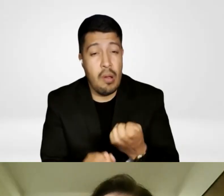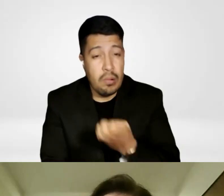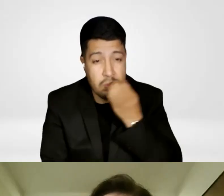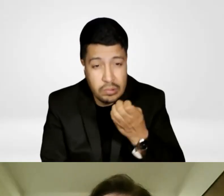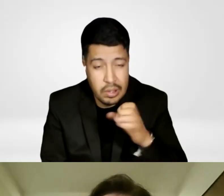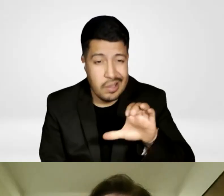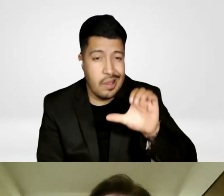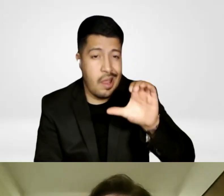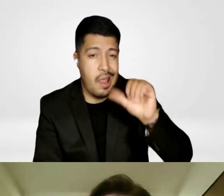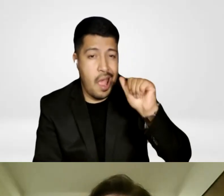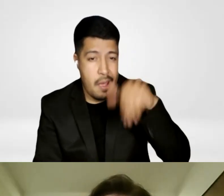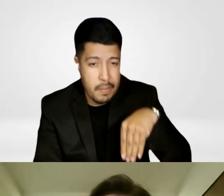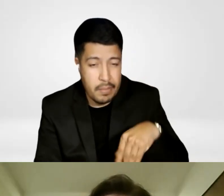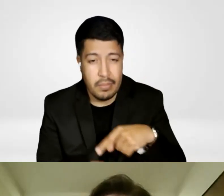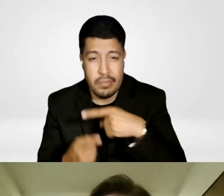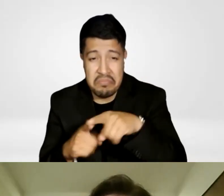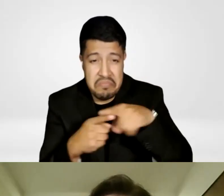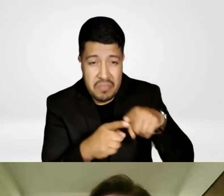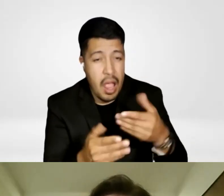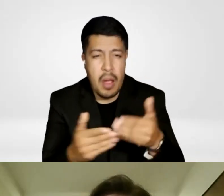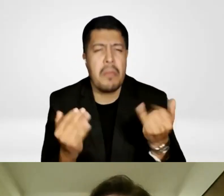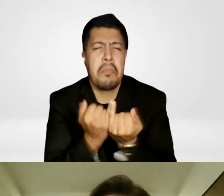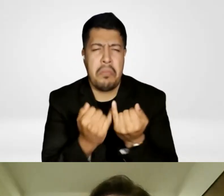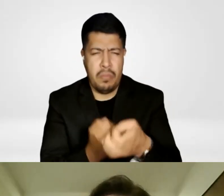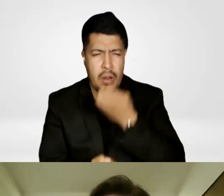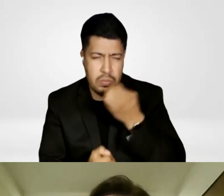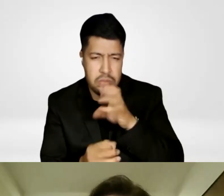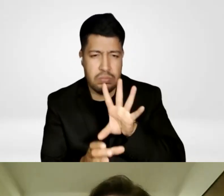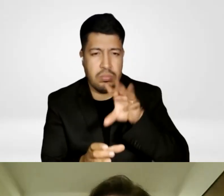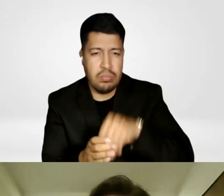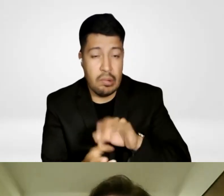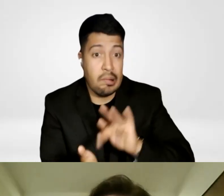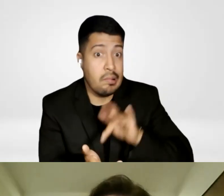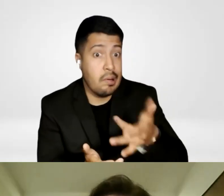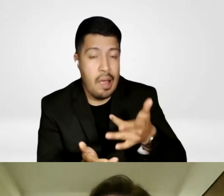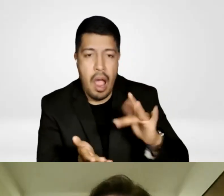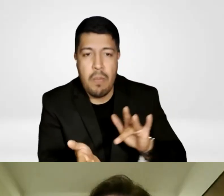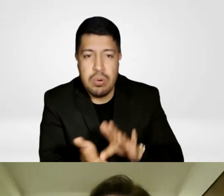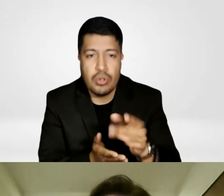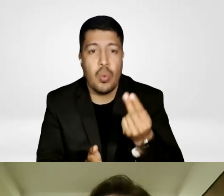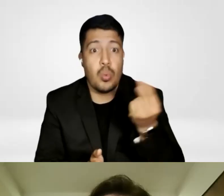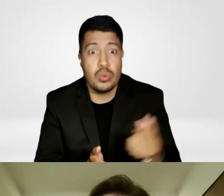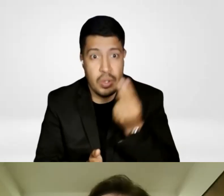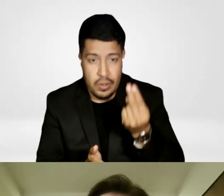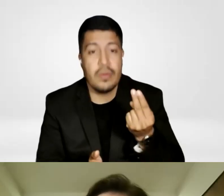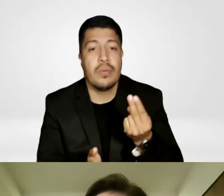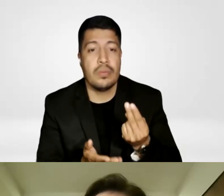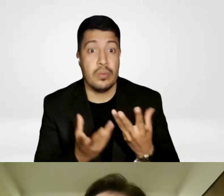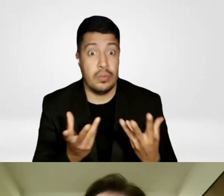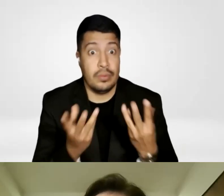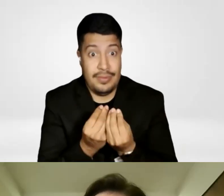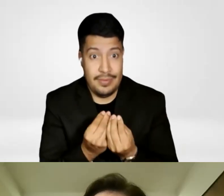y ahora también en escuelas inclusivas con apoyo de USAER, tenemos como estrategia del proyecto Pichan el